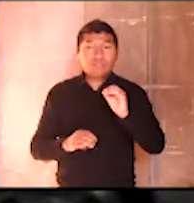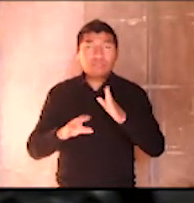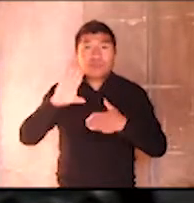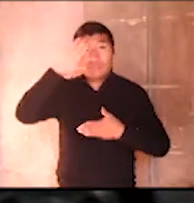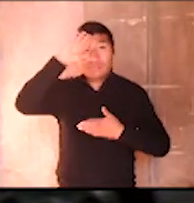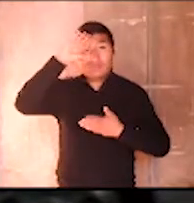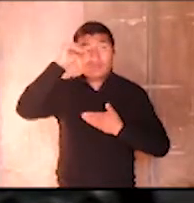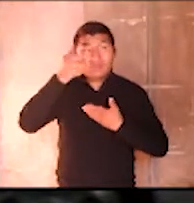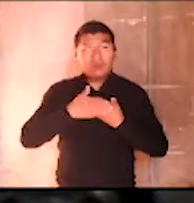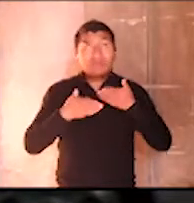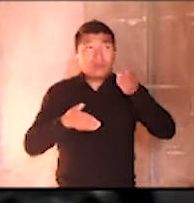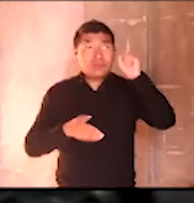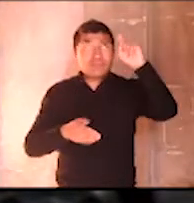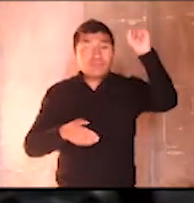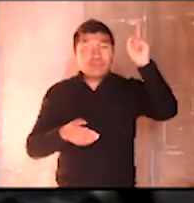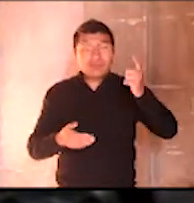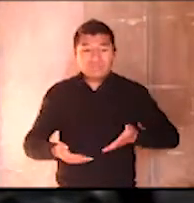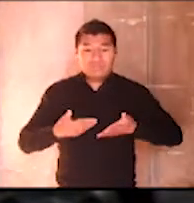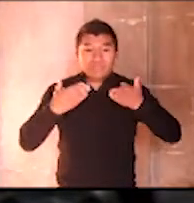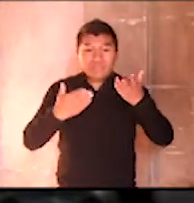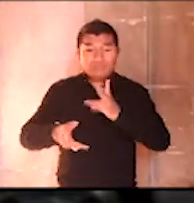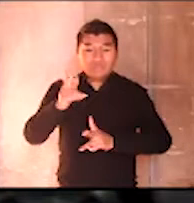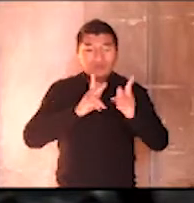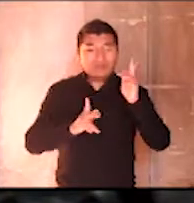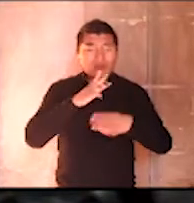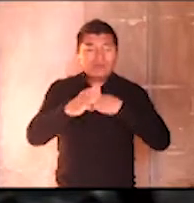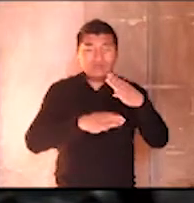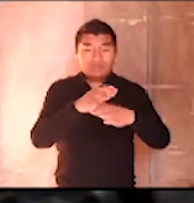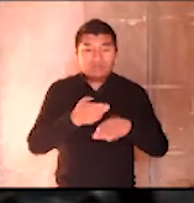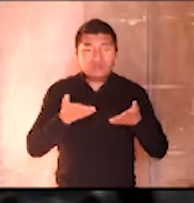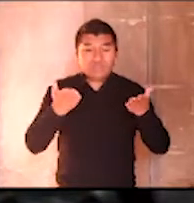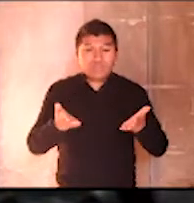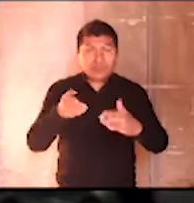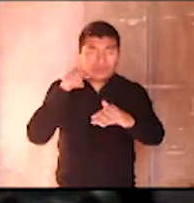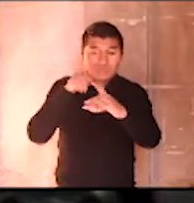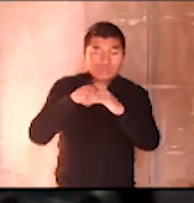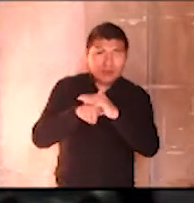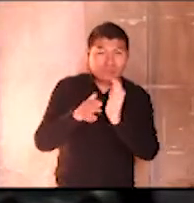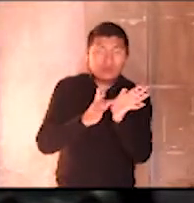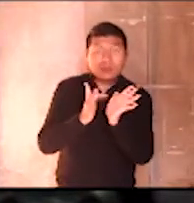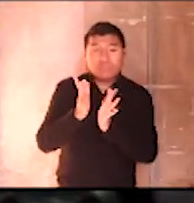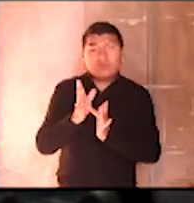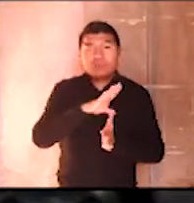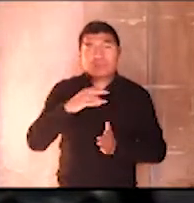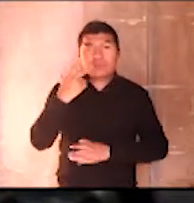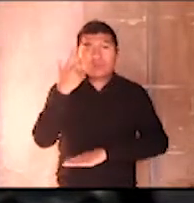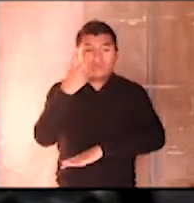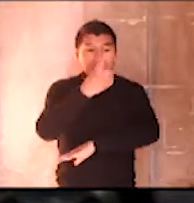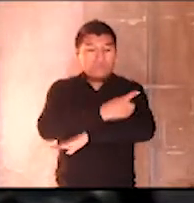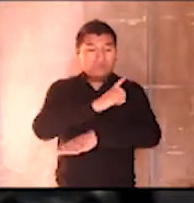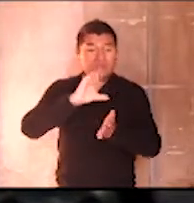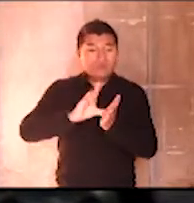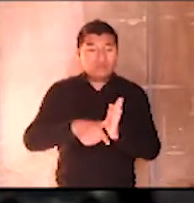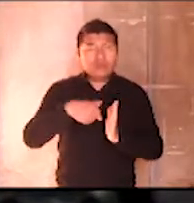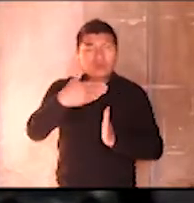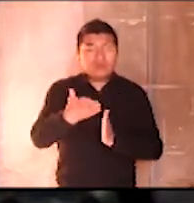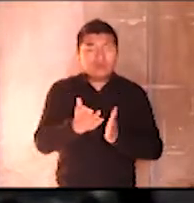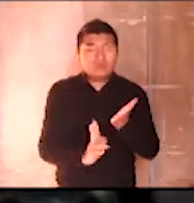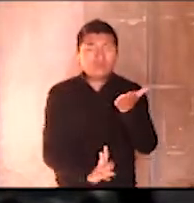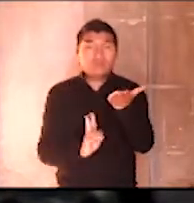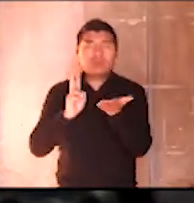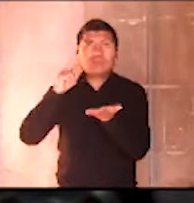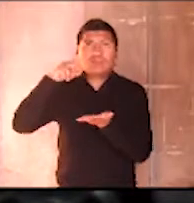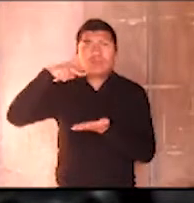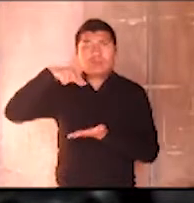a ser entregado en manos de los hombres, lo matarán y 3 días después